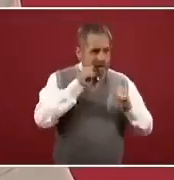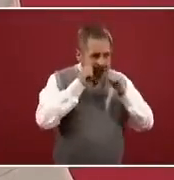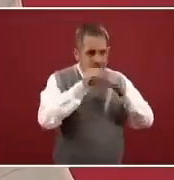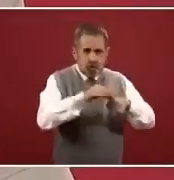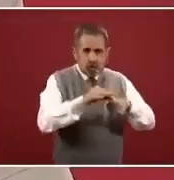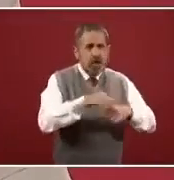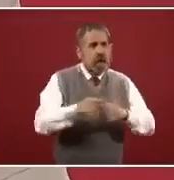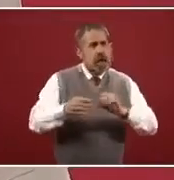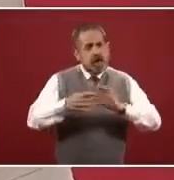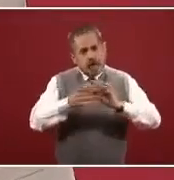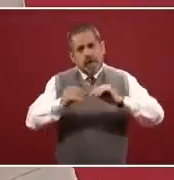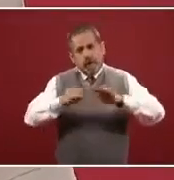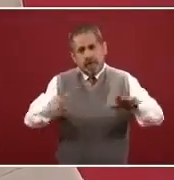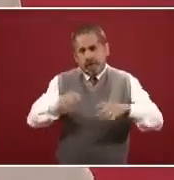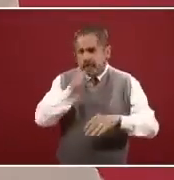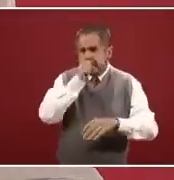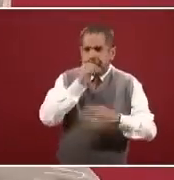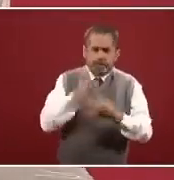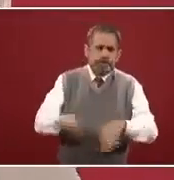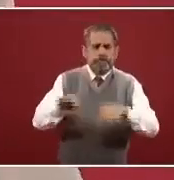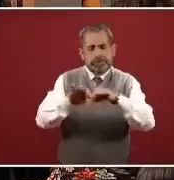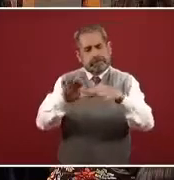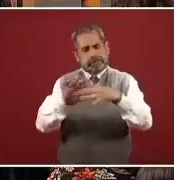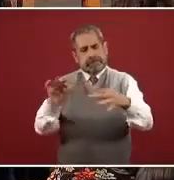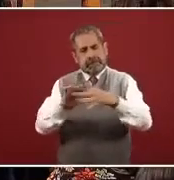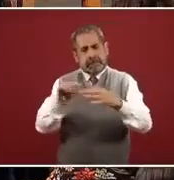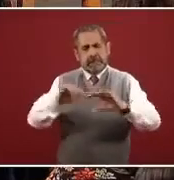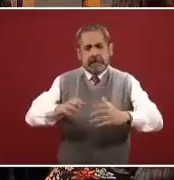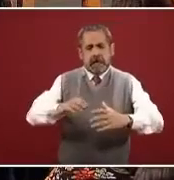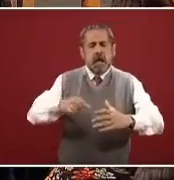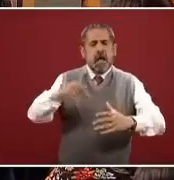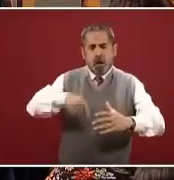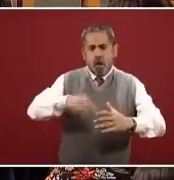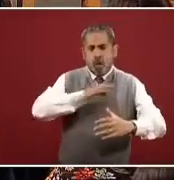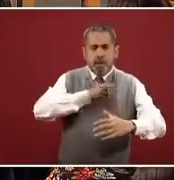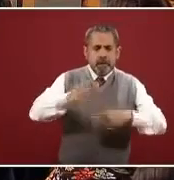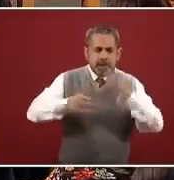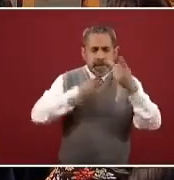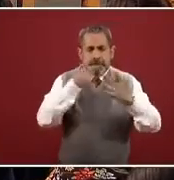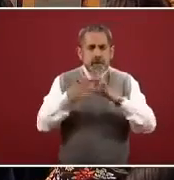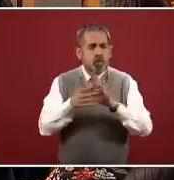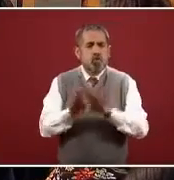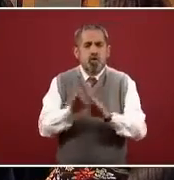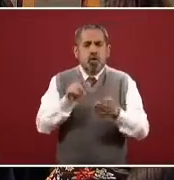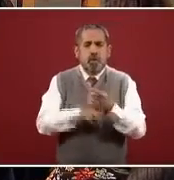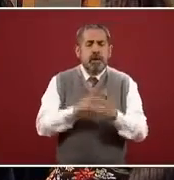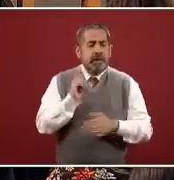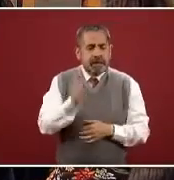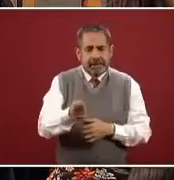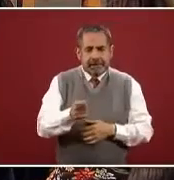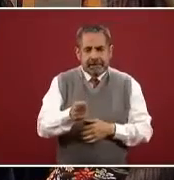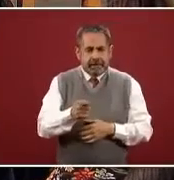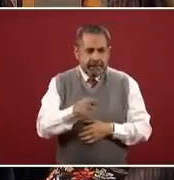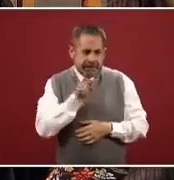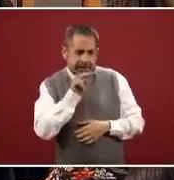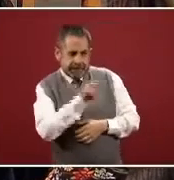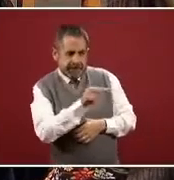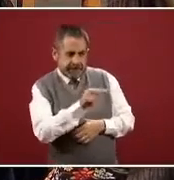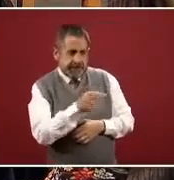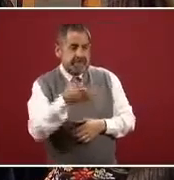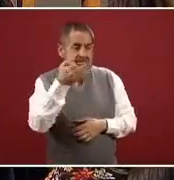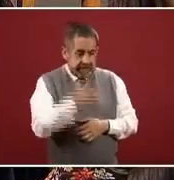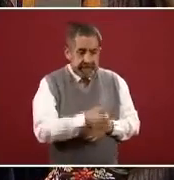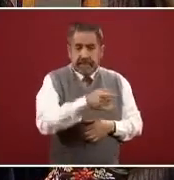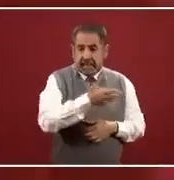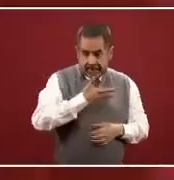tiene información que es muy importante, que la comunidad la podría consultar, de cómo tener a un caso confirmado en el domicilio.